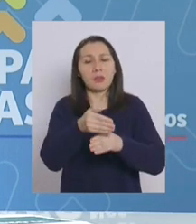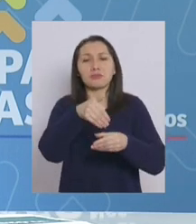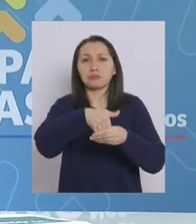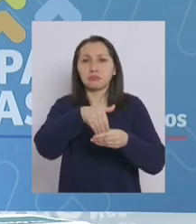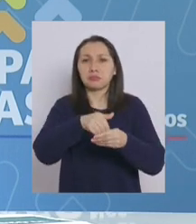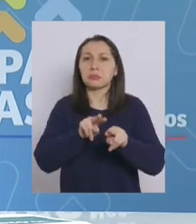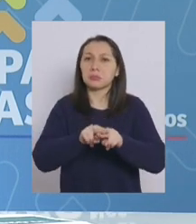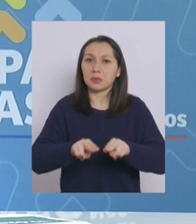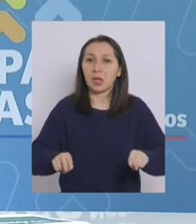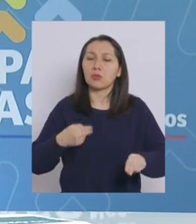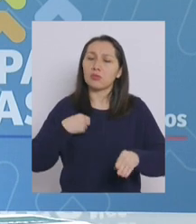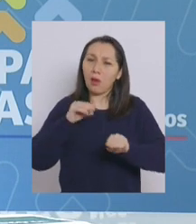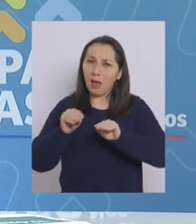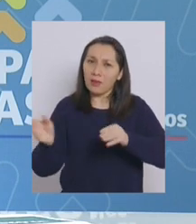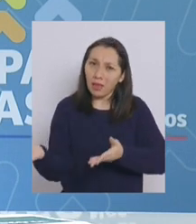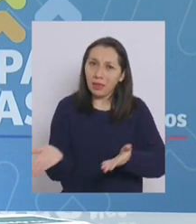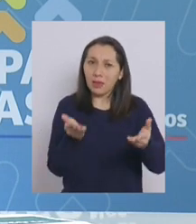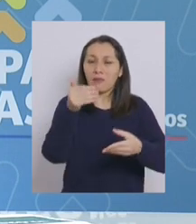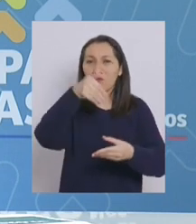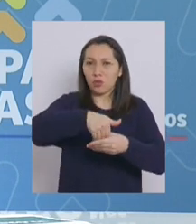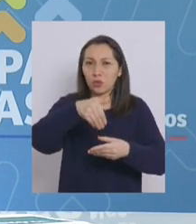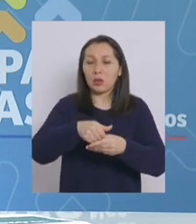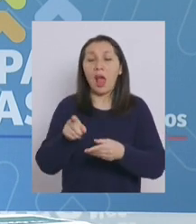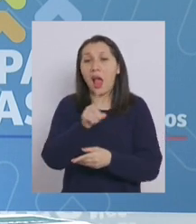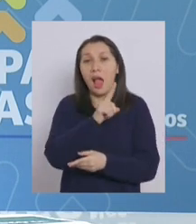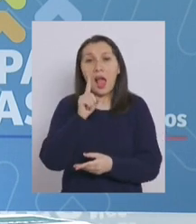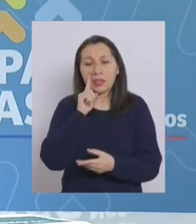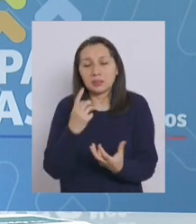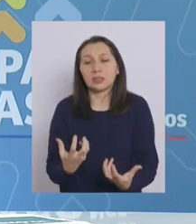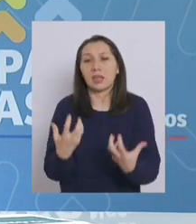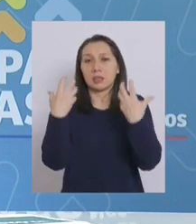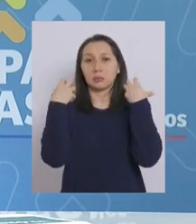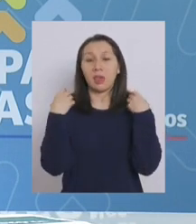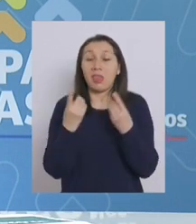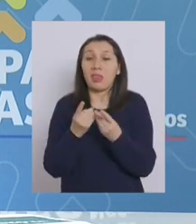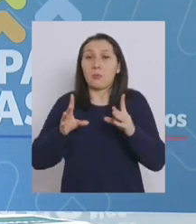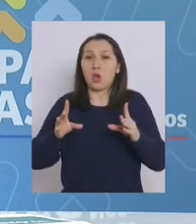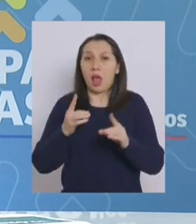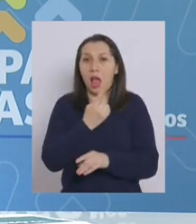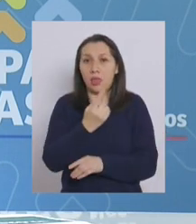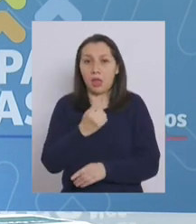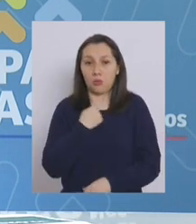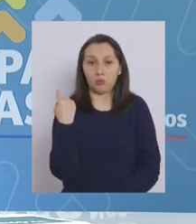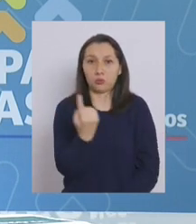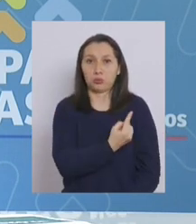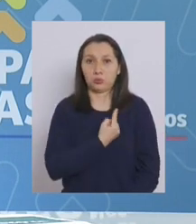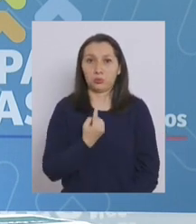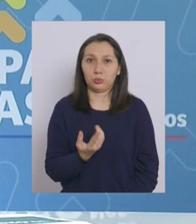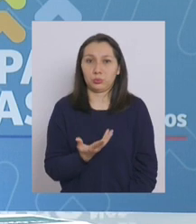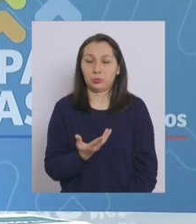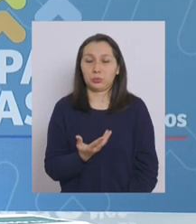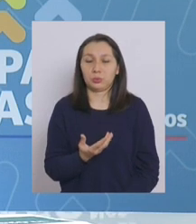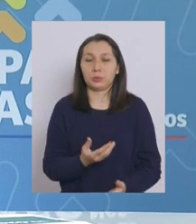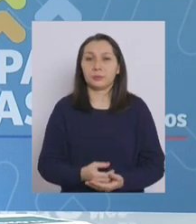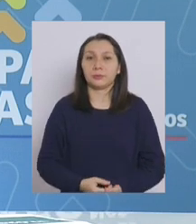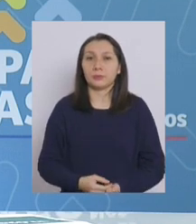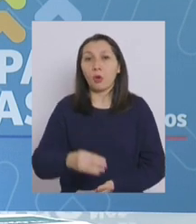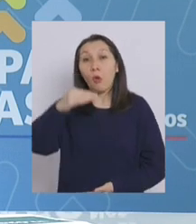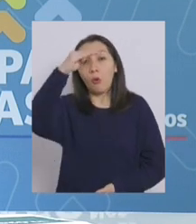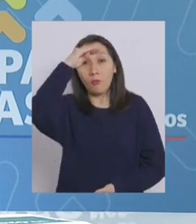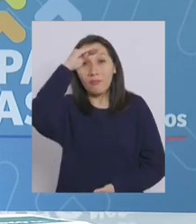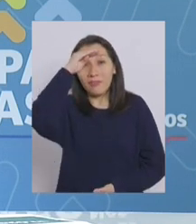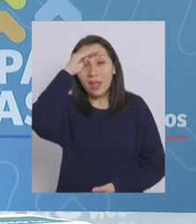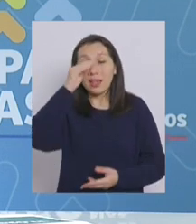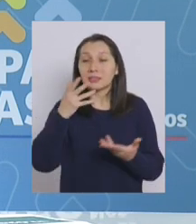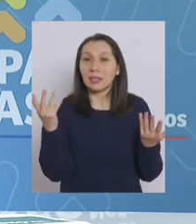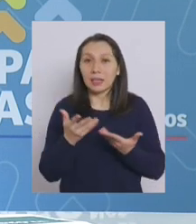tranquilidad, y yo los llamo a votar porque es parte de la responsabilidad democrática de cada uno de nosotros, y confiar en